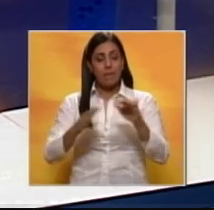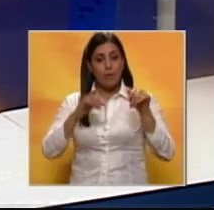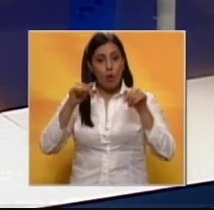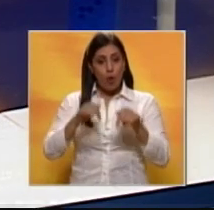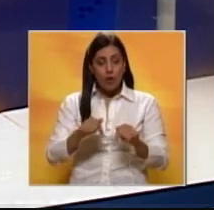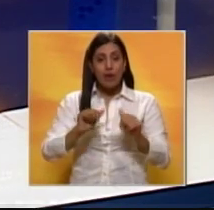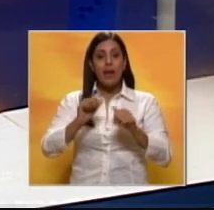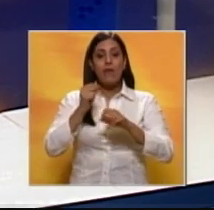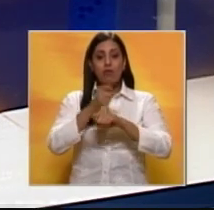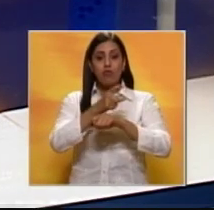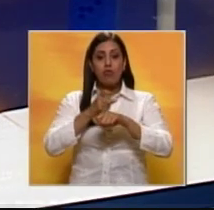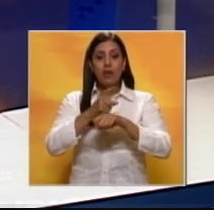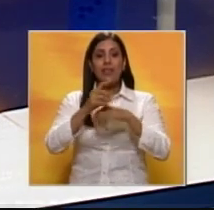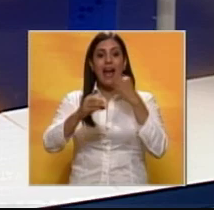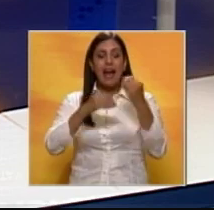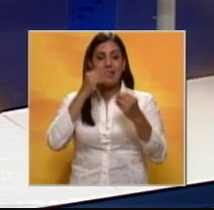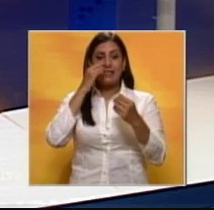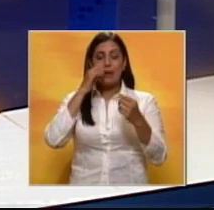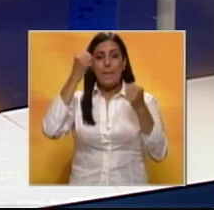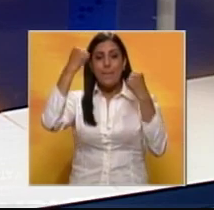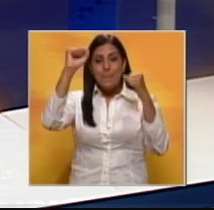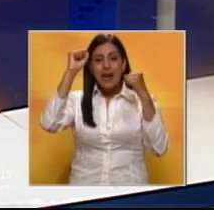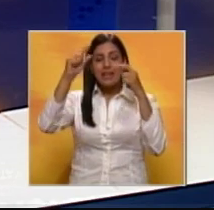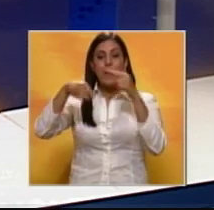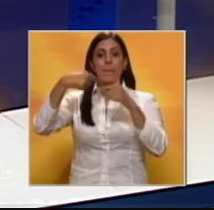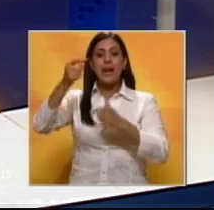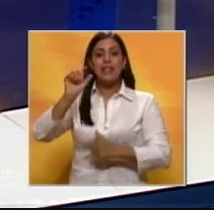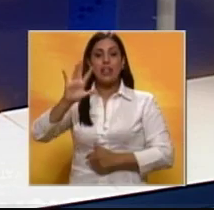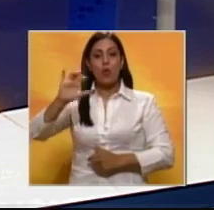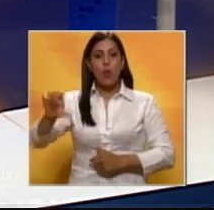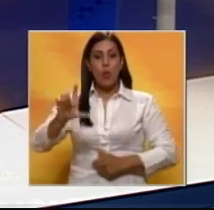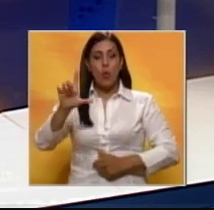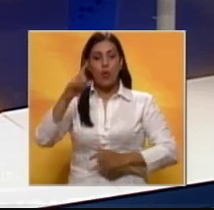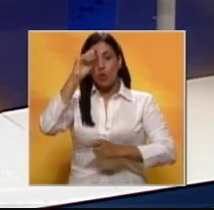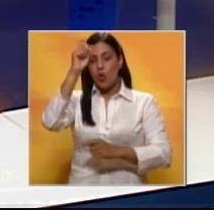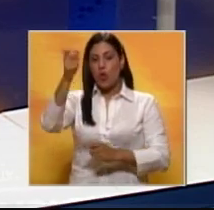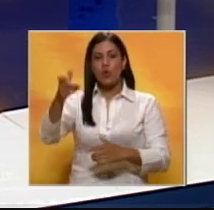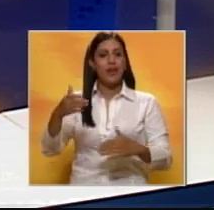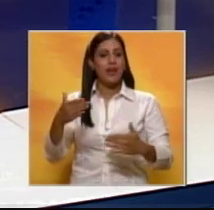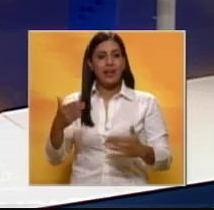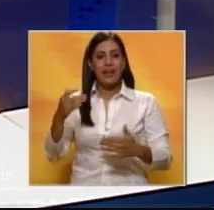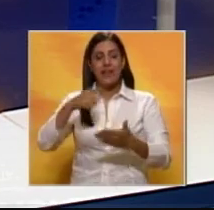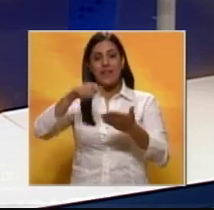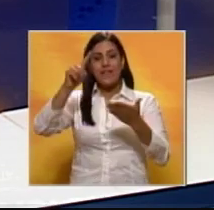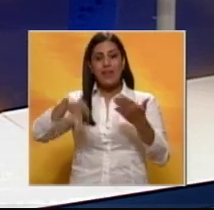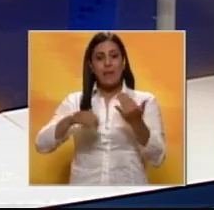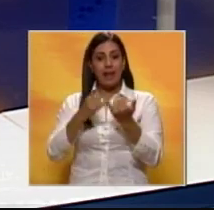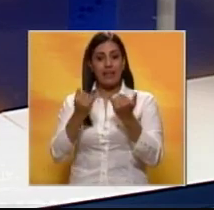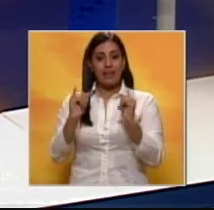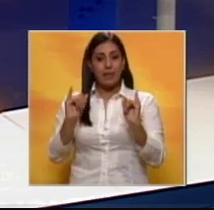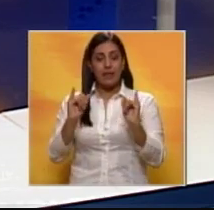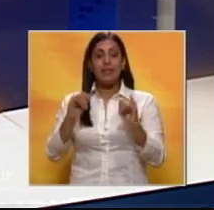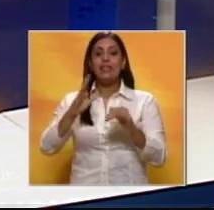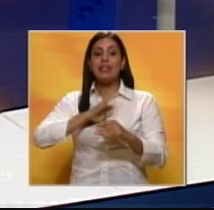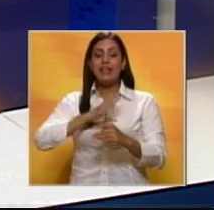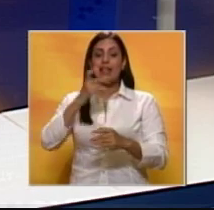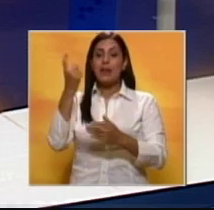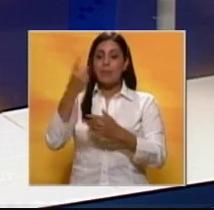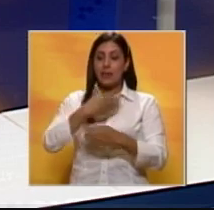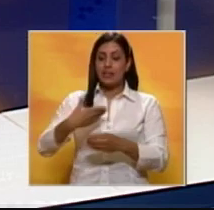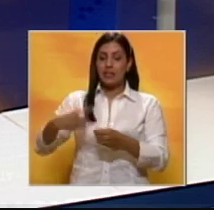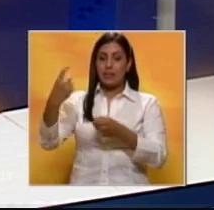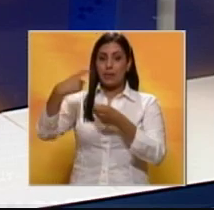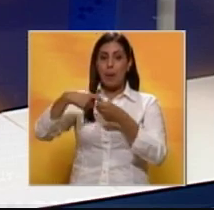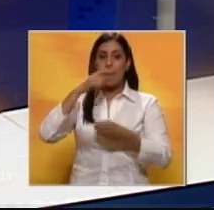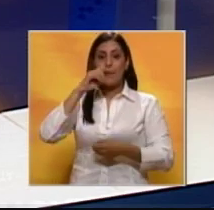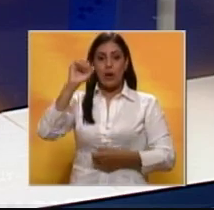Hoy desde Fuerte Tiuna se realizan los ensayos para el desfile del 5 de julio en conmemoración a la firma del Acta de Independencia, donde se encuentra el presidente de la